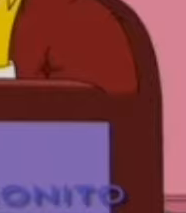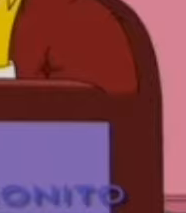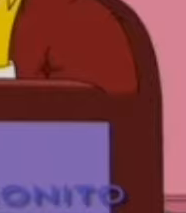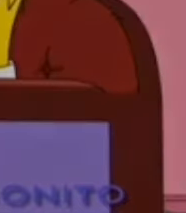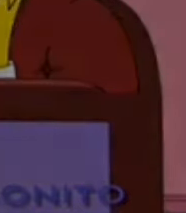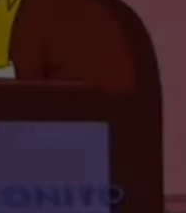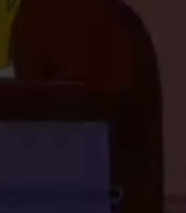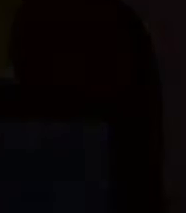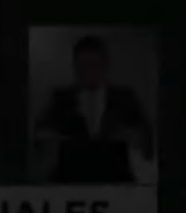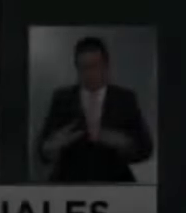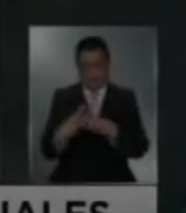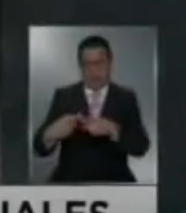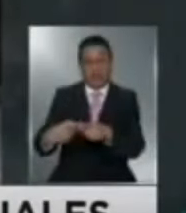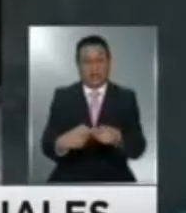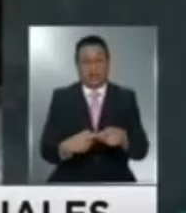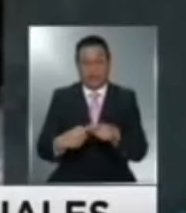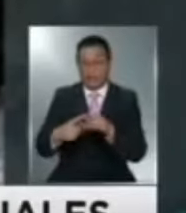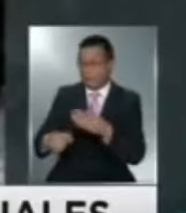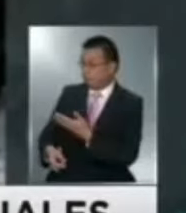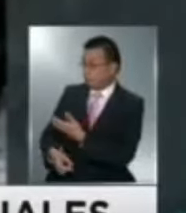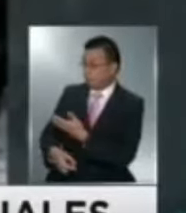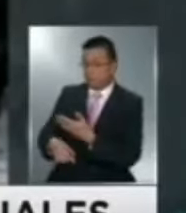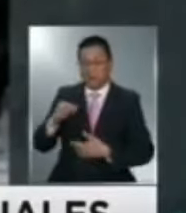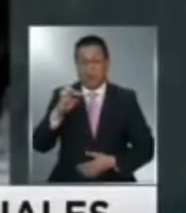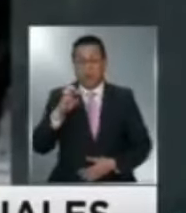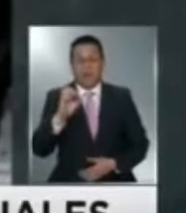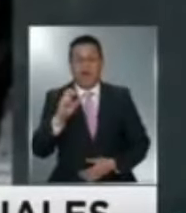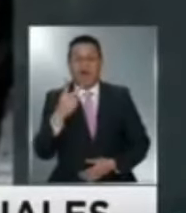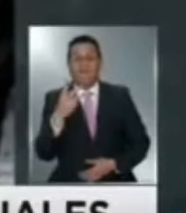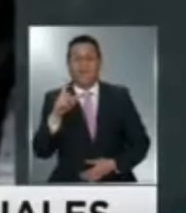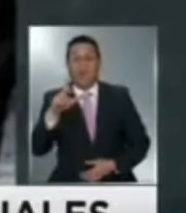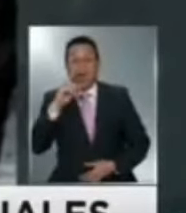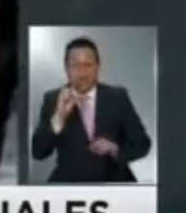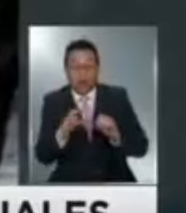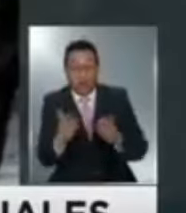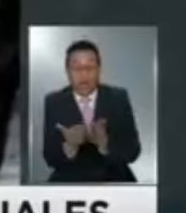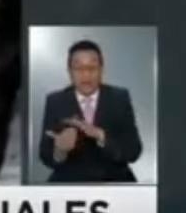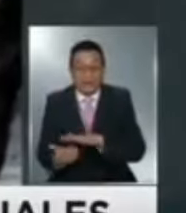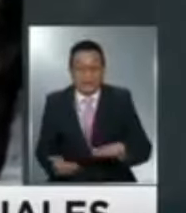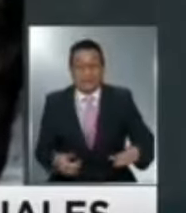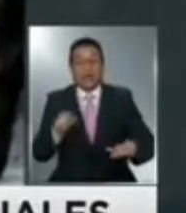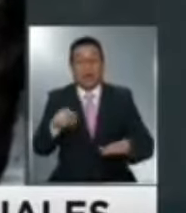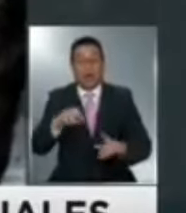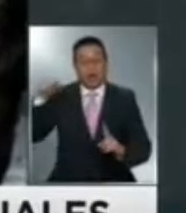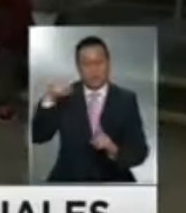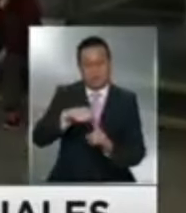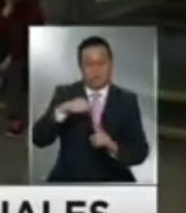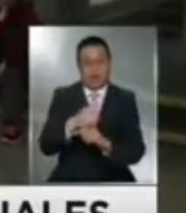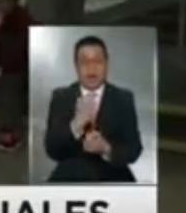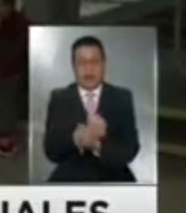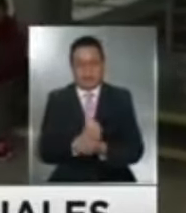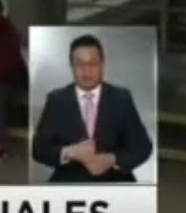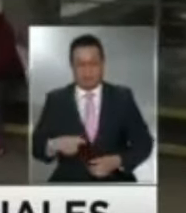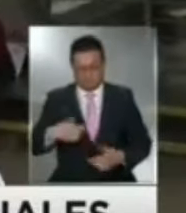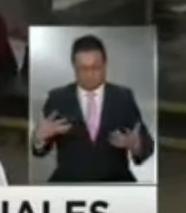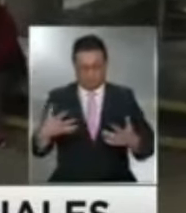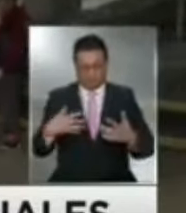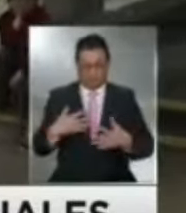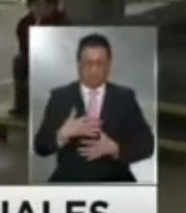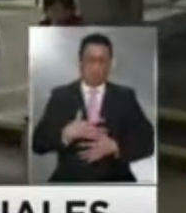nuestros estúpidos teléfonos. Una supuesta parvularia en el suelo, aparentemente reprimida por carabineros. Me parece